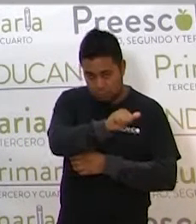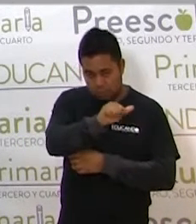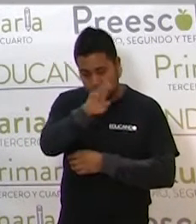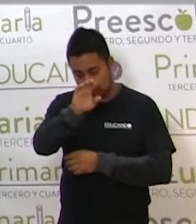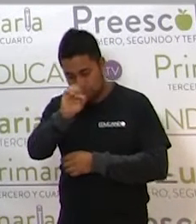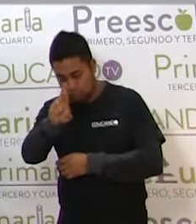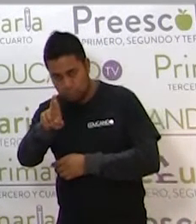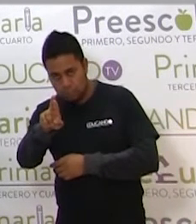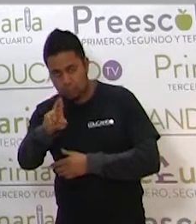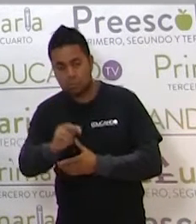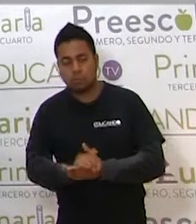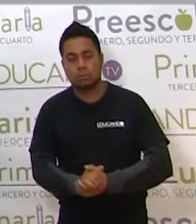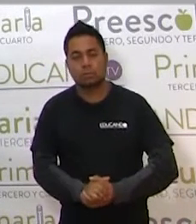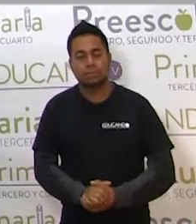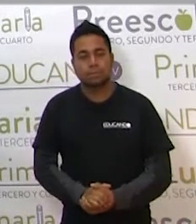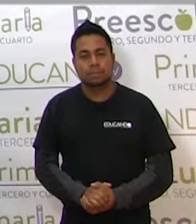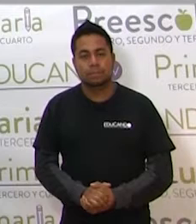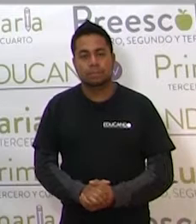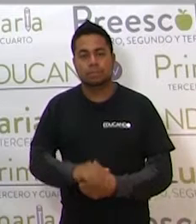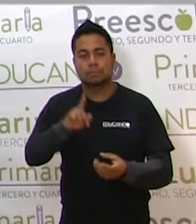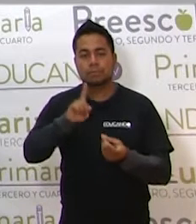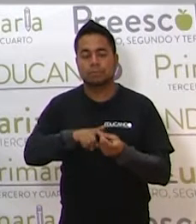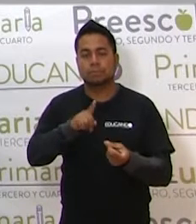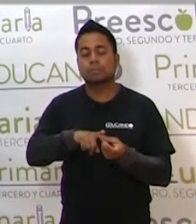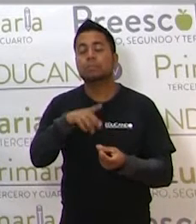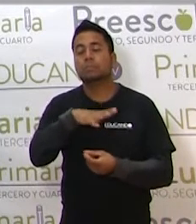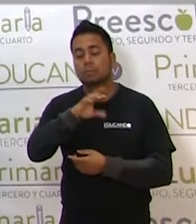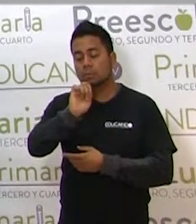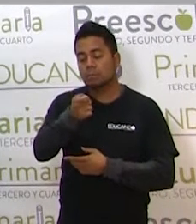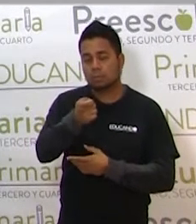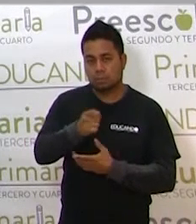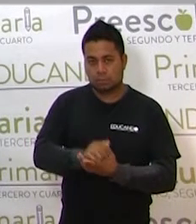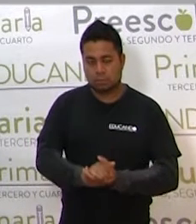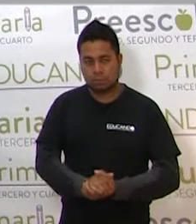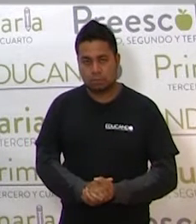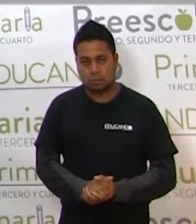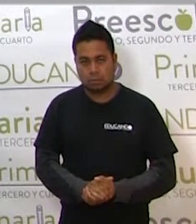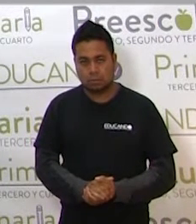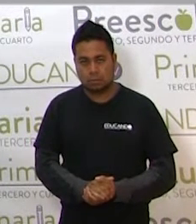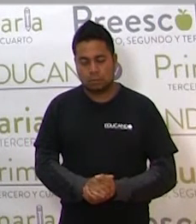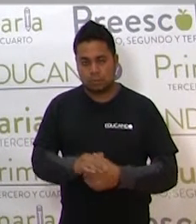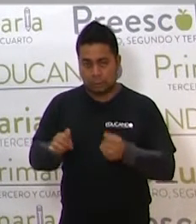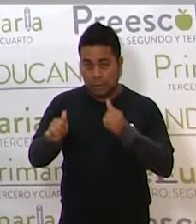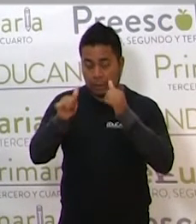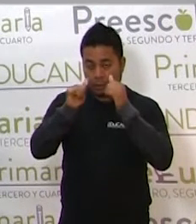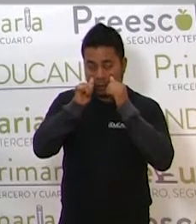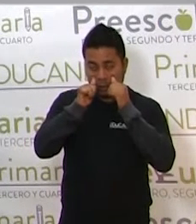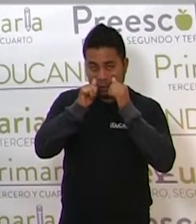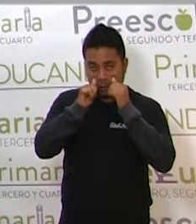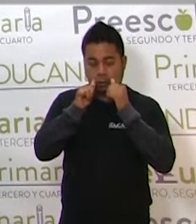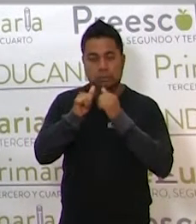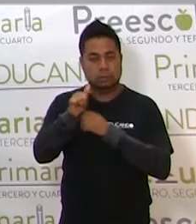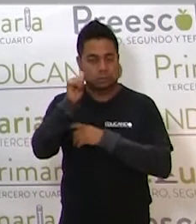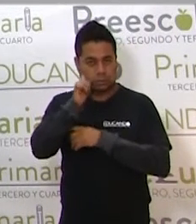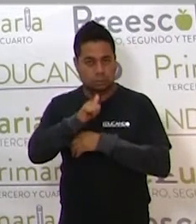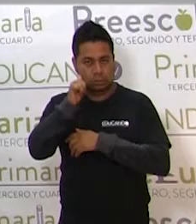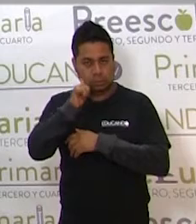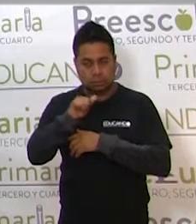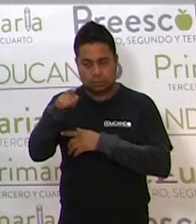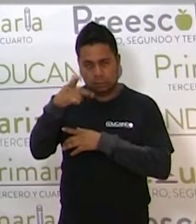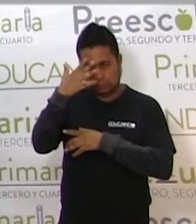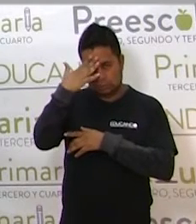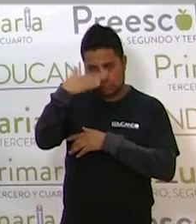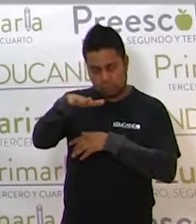x en donde está ubicada mucha atención siempre tú ya conoces